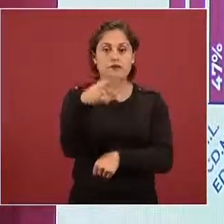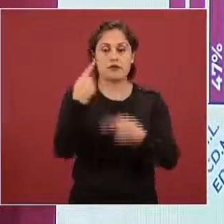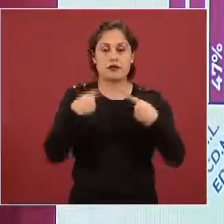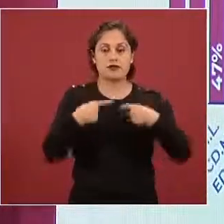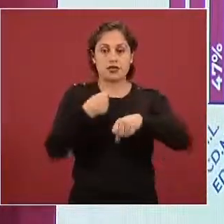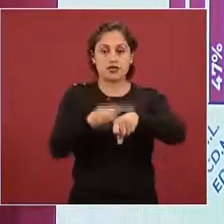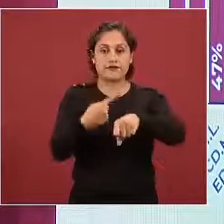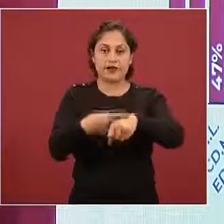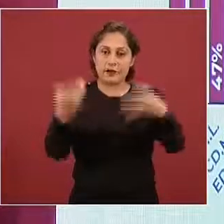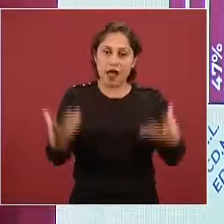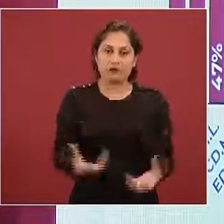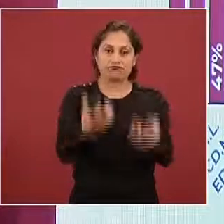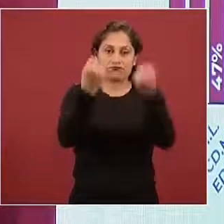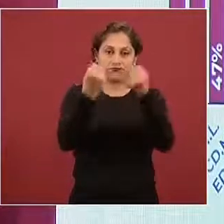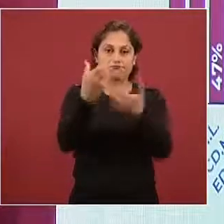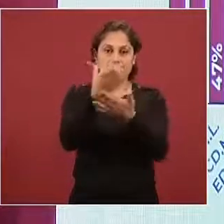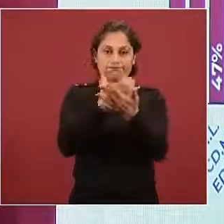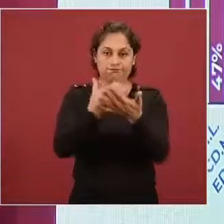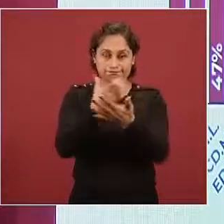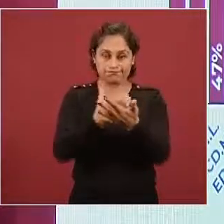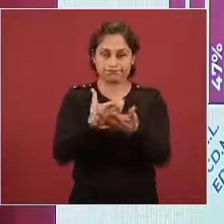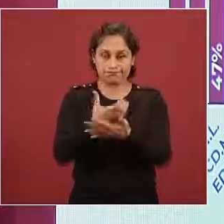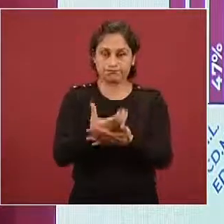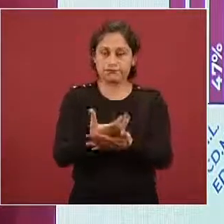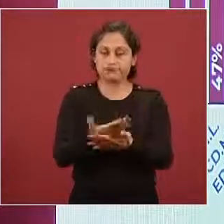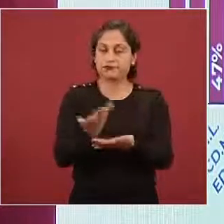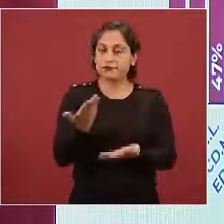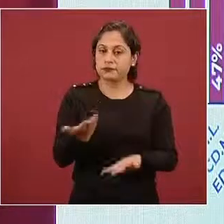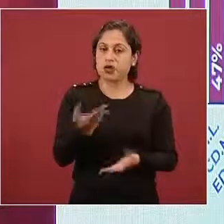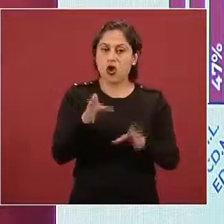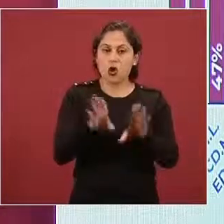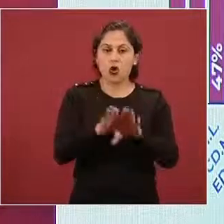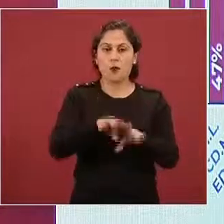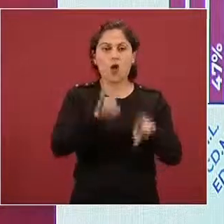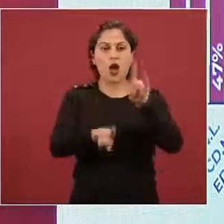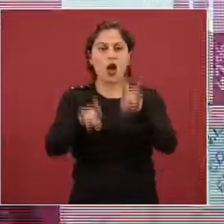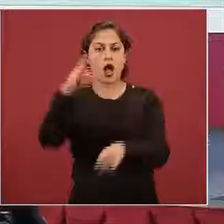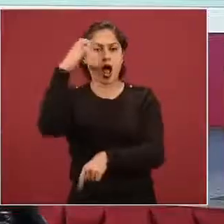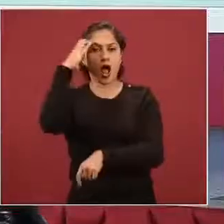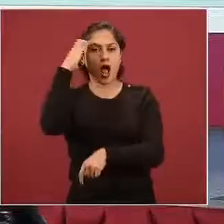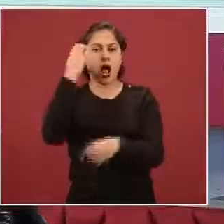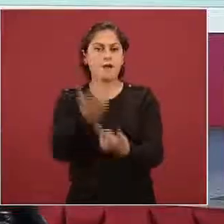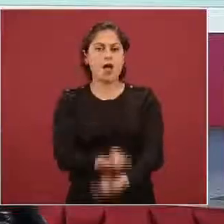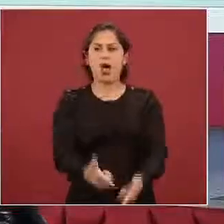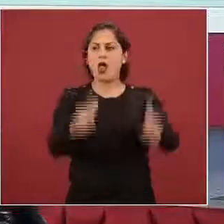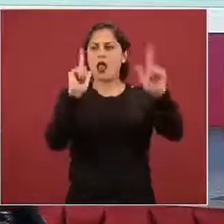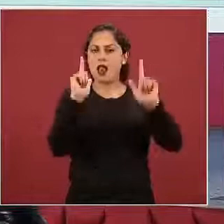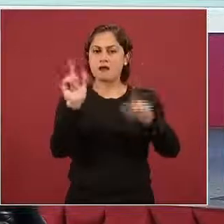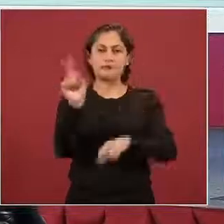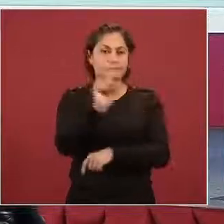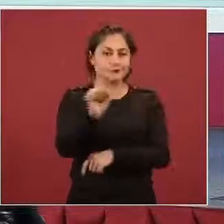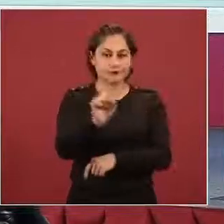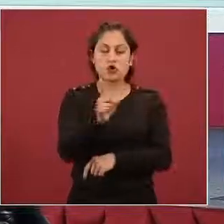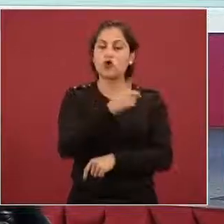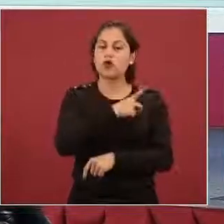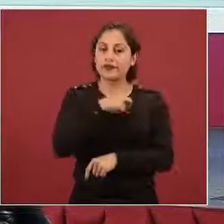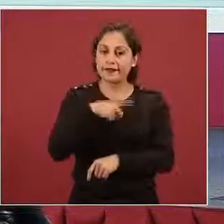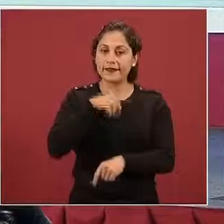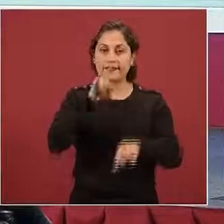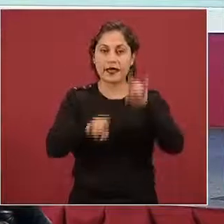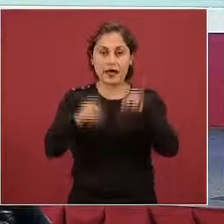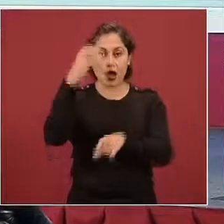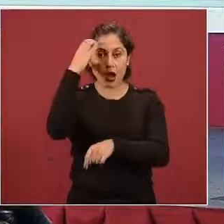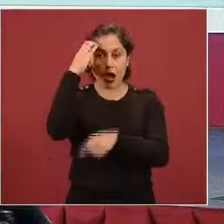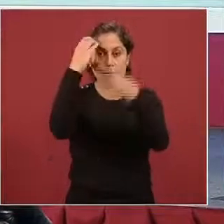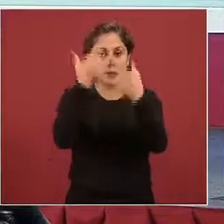imperativo. No es por sí mismo el tener camas disponibles el logro. El logro es que estén disponibles para